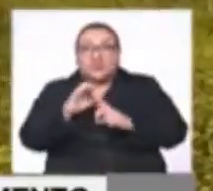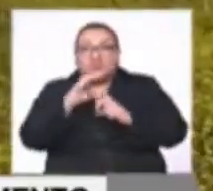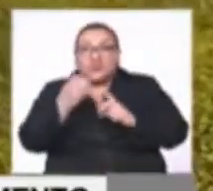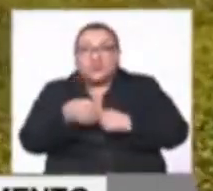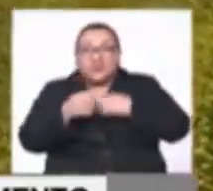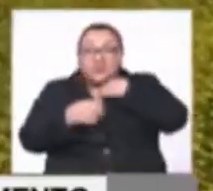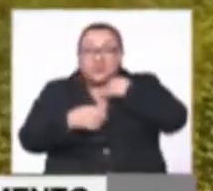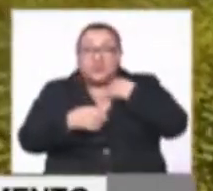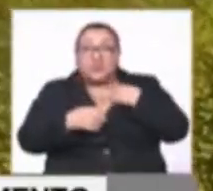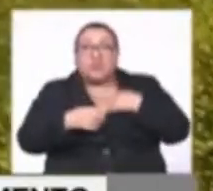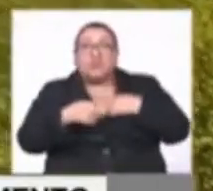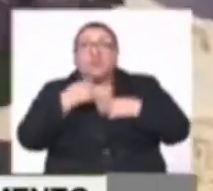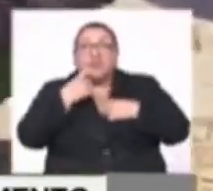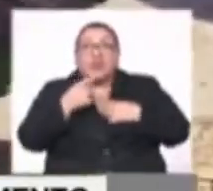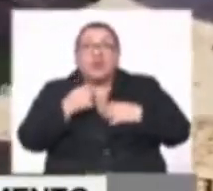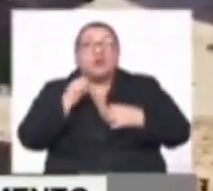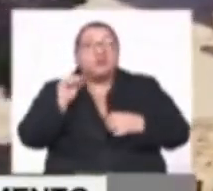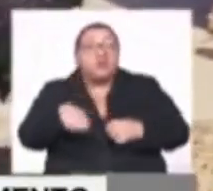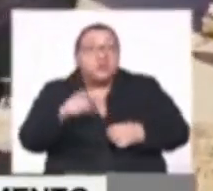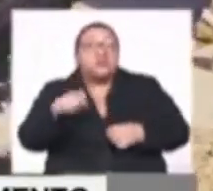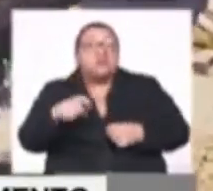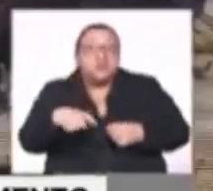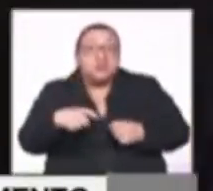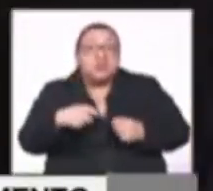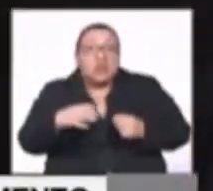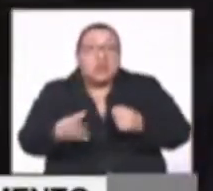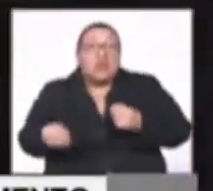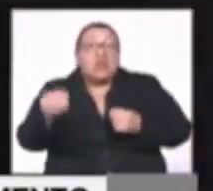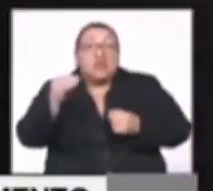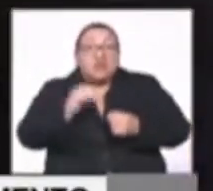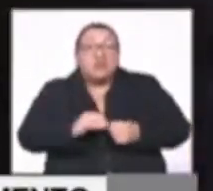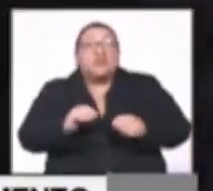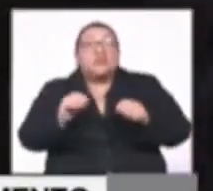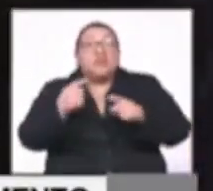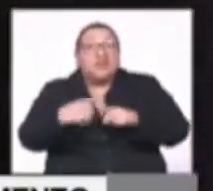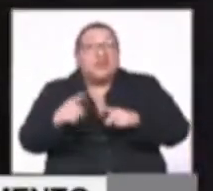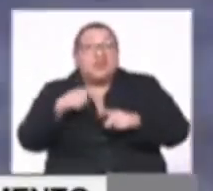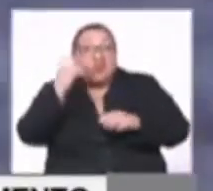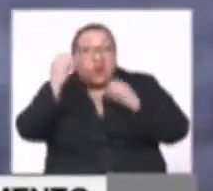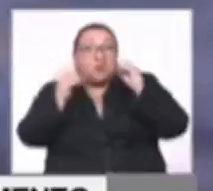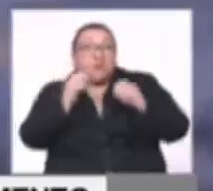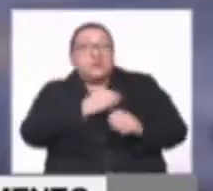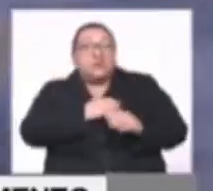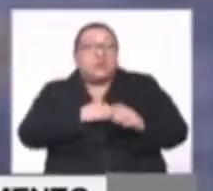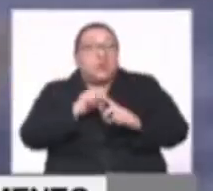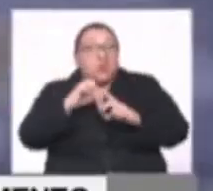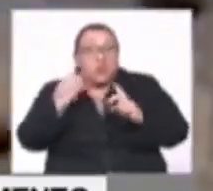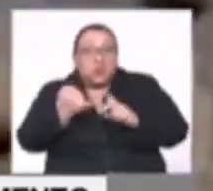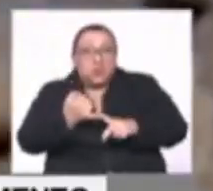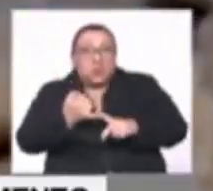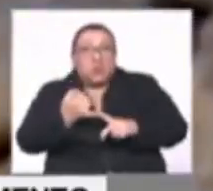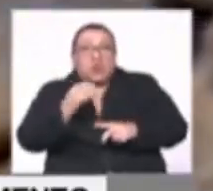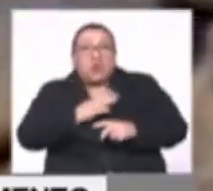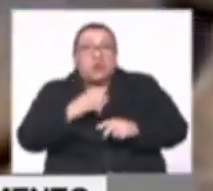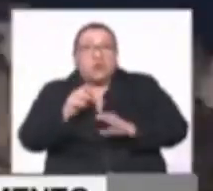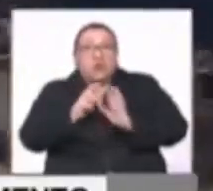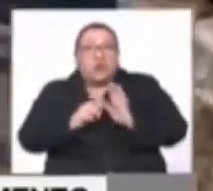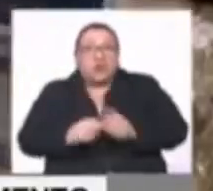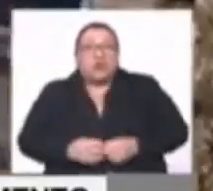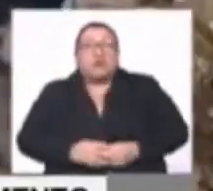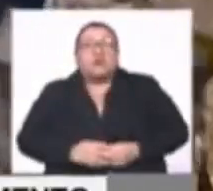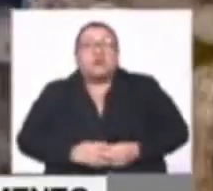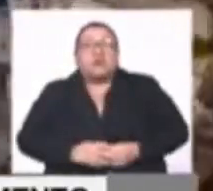Acuña Peralta, consideró necesario incluir las recientes opiniones del Ministerio de Cultura y de los gobiernos regionales.